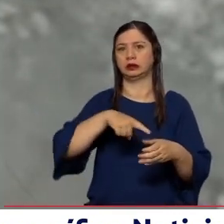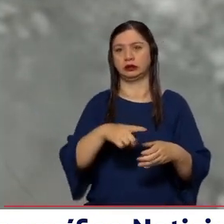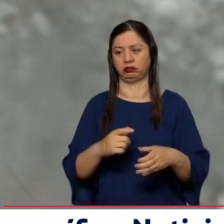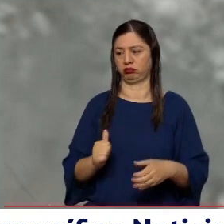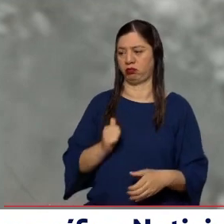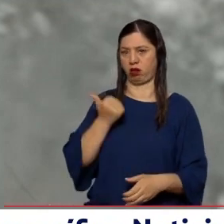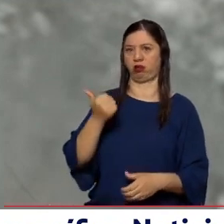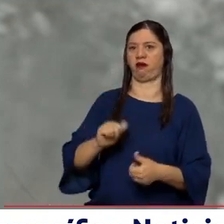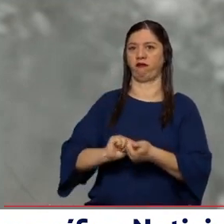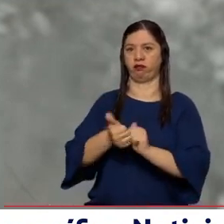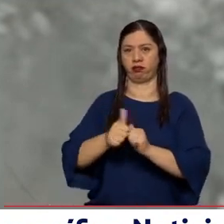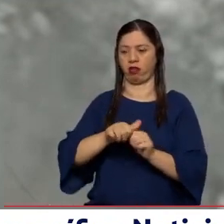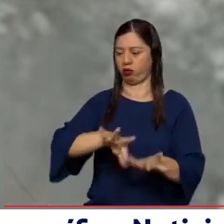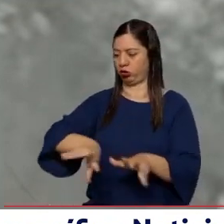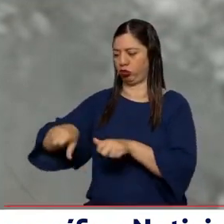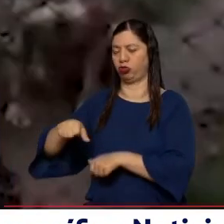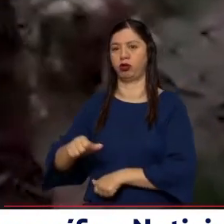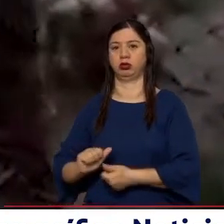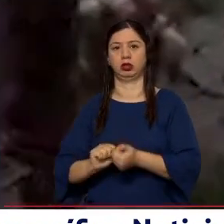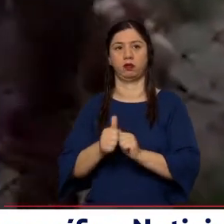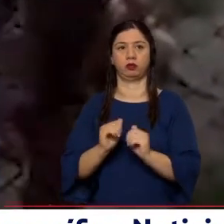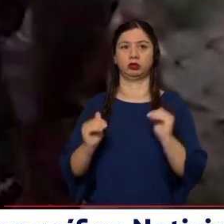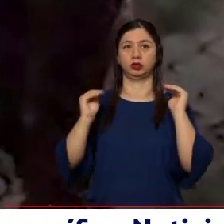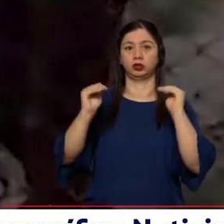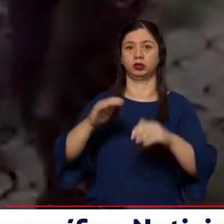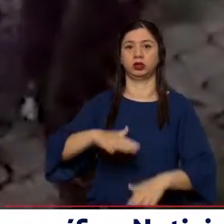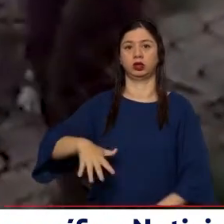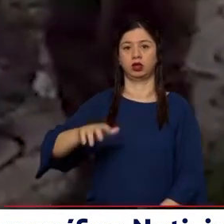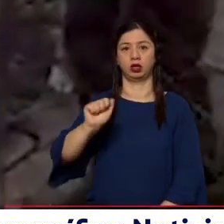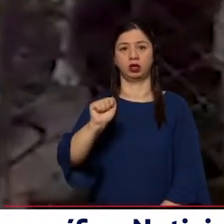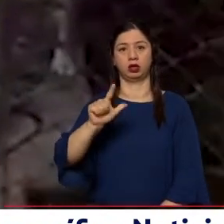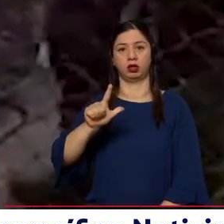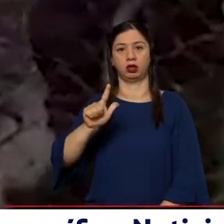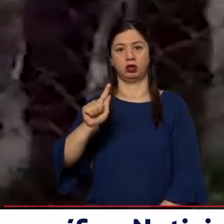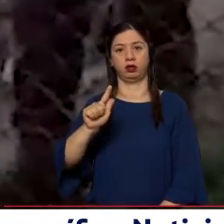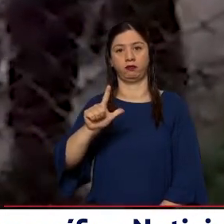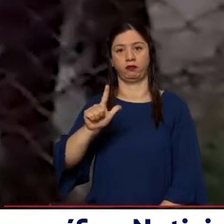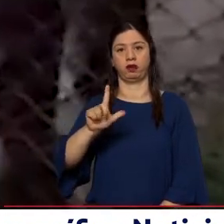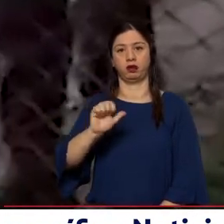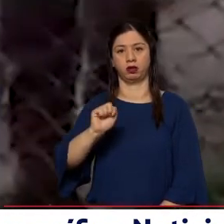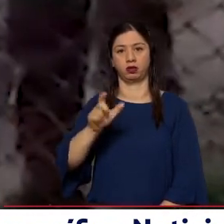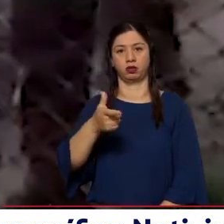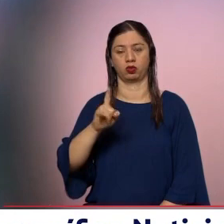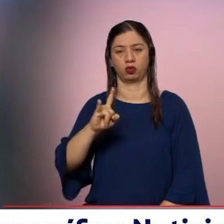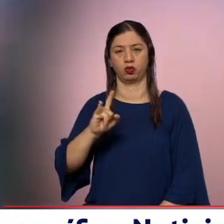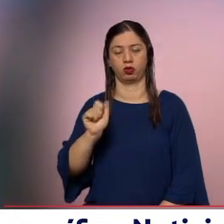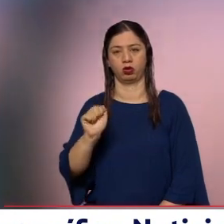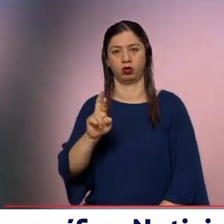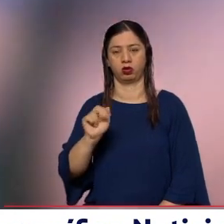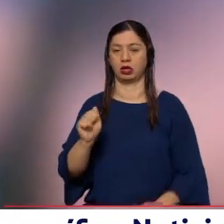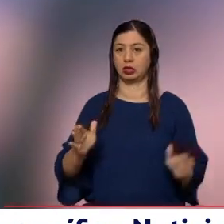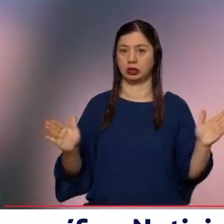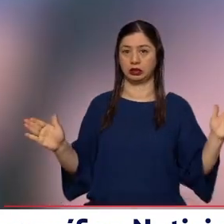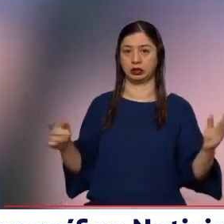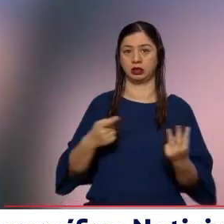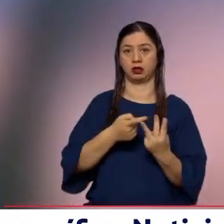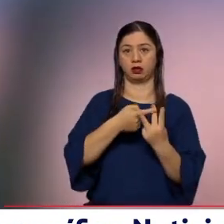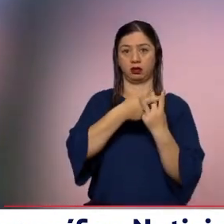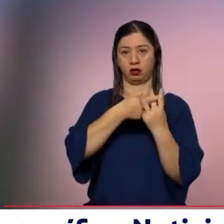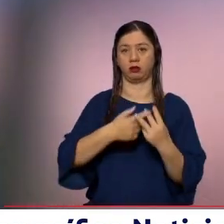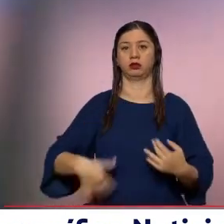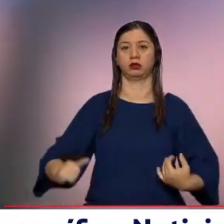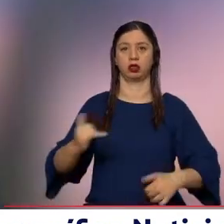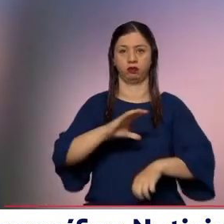deportistas aficionados y de alto rendimiento en sectores como Alfaguara en Jamundí, Cristo Rey, el Parque Lineal y Tres Cruces en Cali